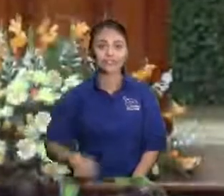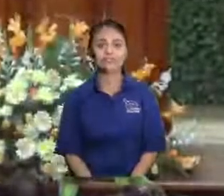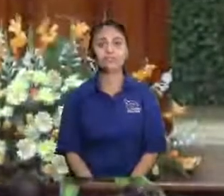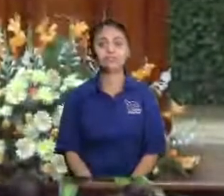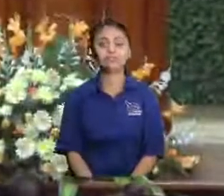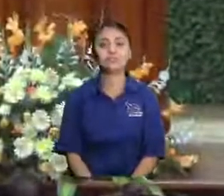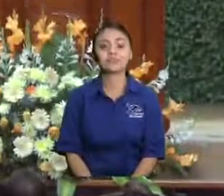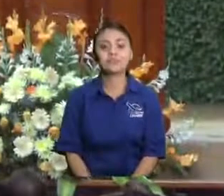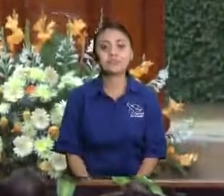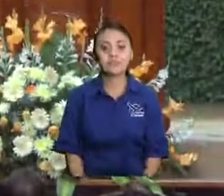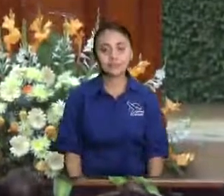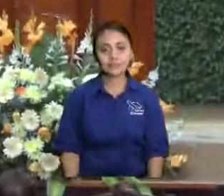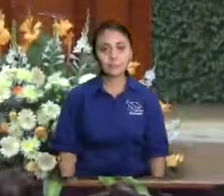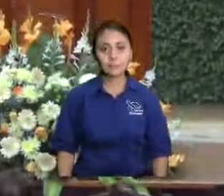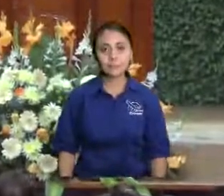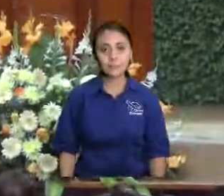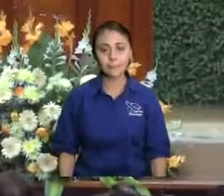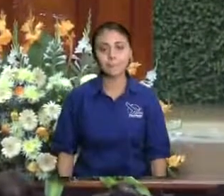óigame.